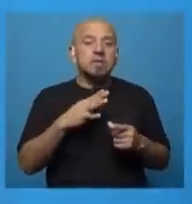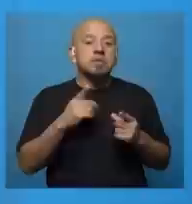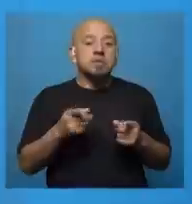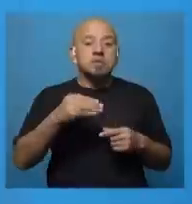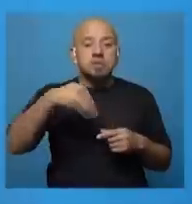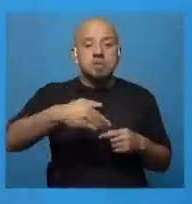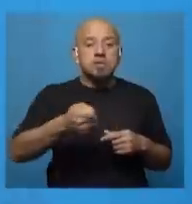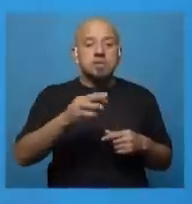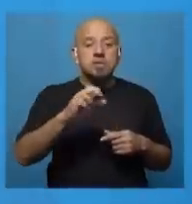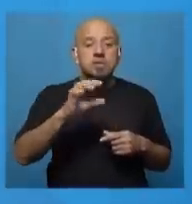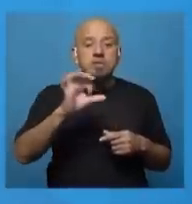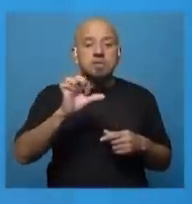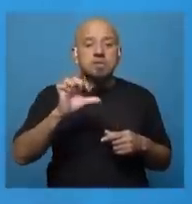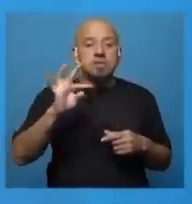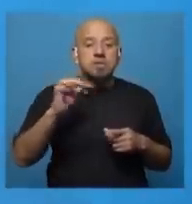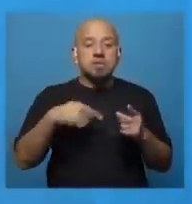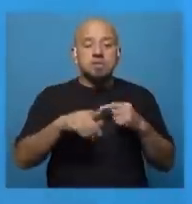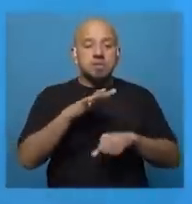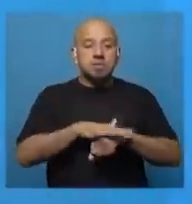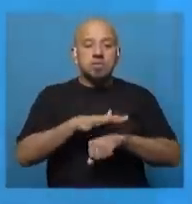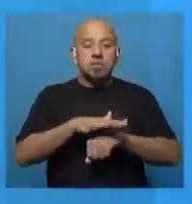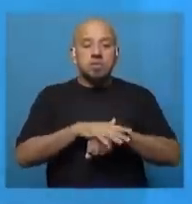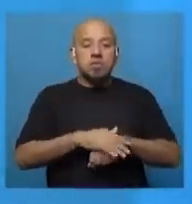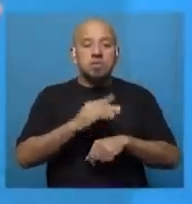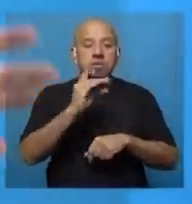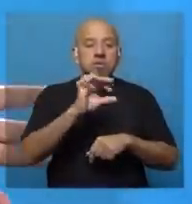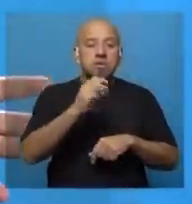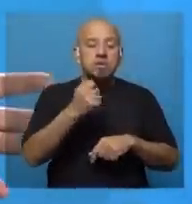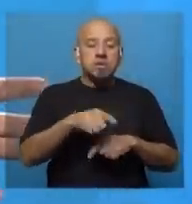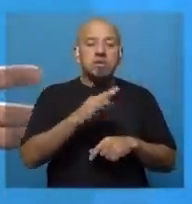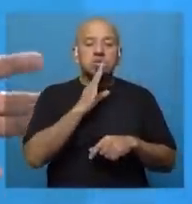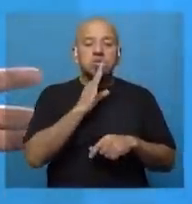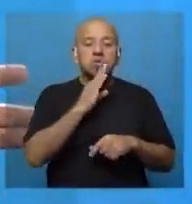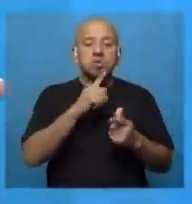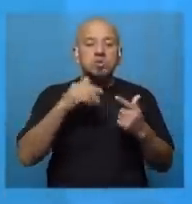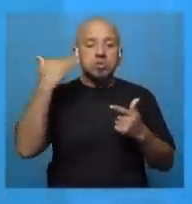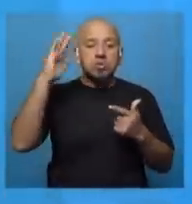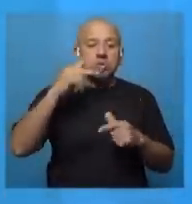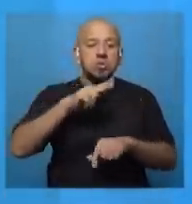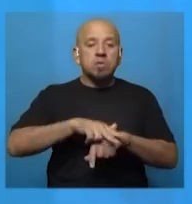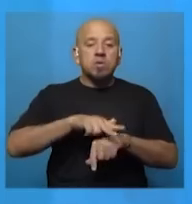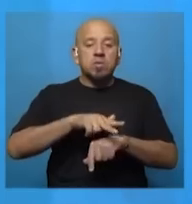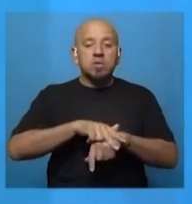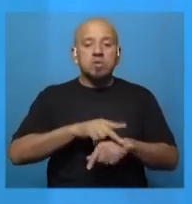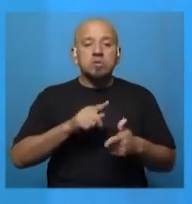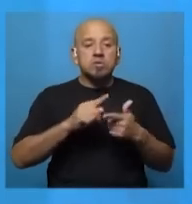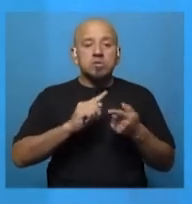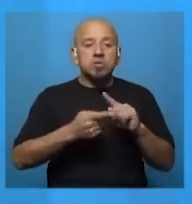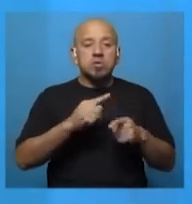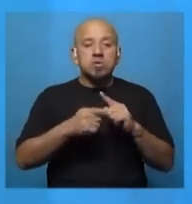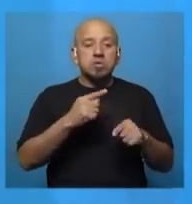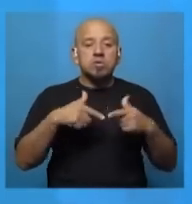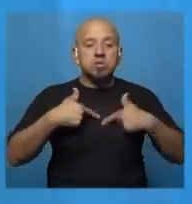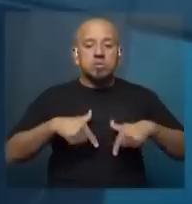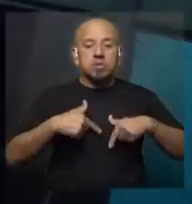que marcete estaba haciendo investigado en ese momento por la DEA estadounidense por las autoridades paraguayas en coordinación con el Ministerio